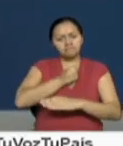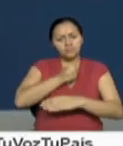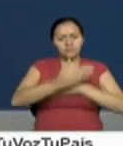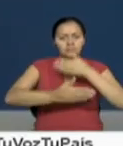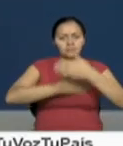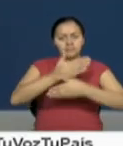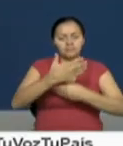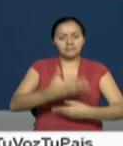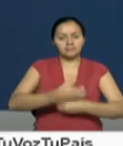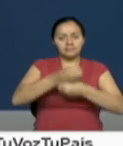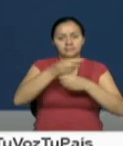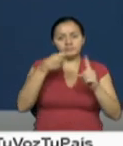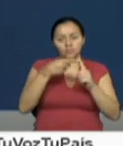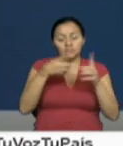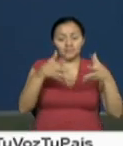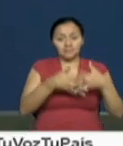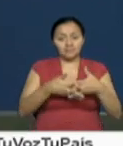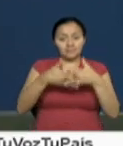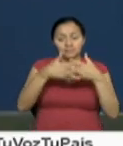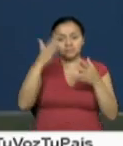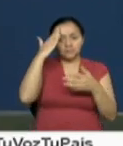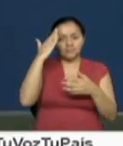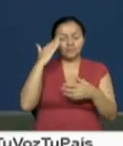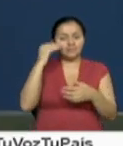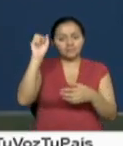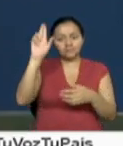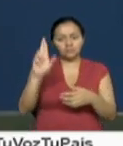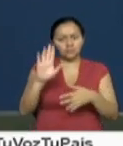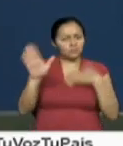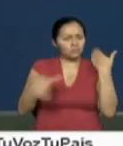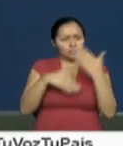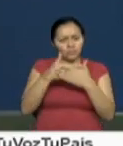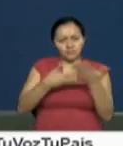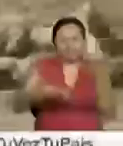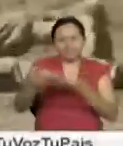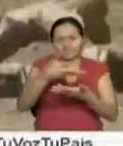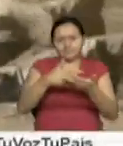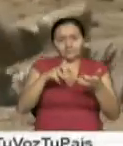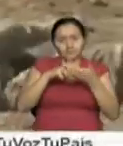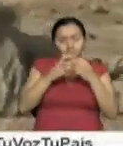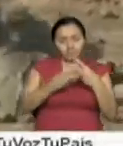intereses en seguridad. Estados Unidos y Corea del Sur cargarán con todas las consecuencias.